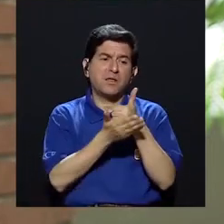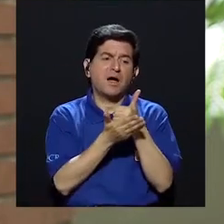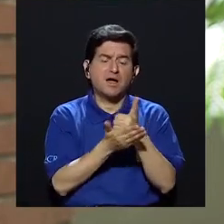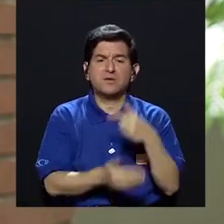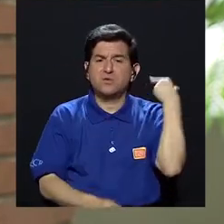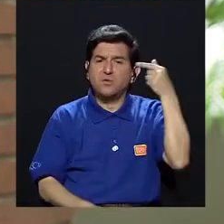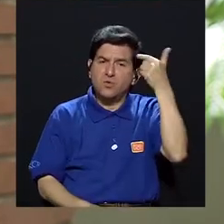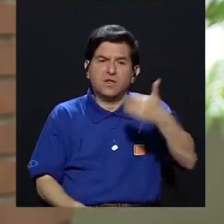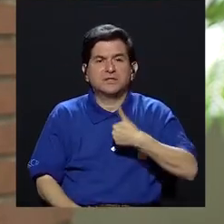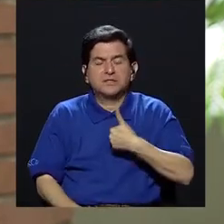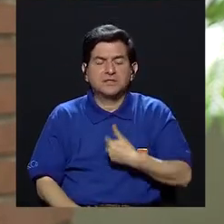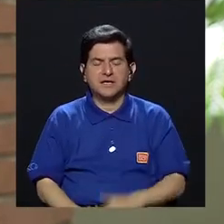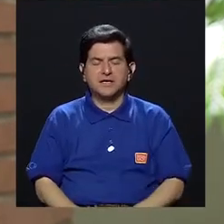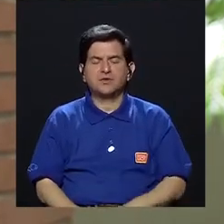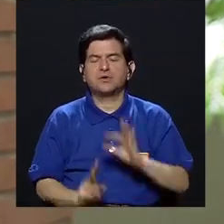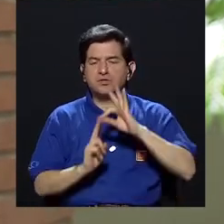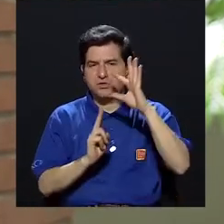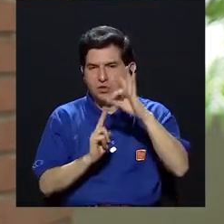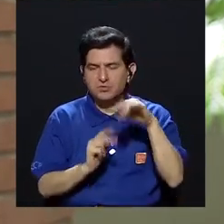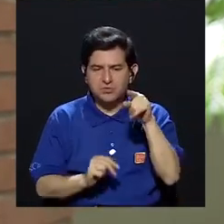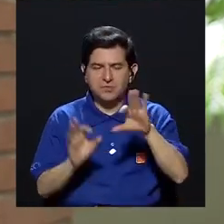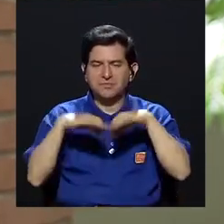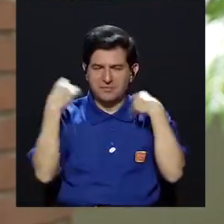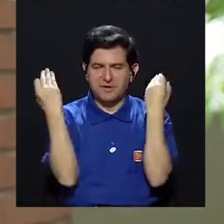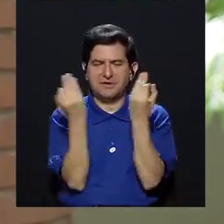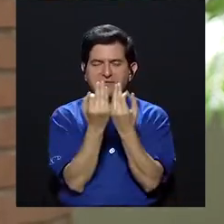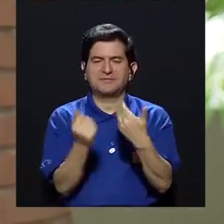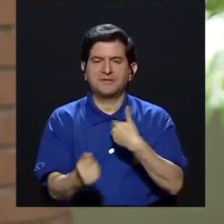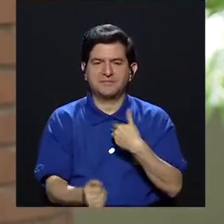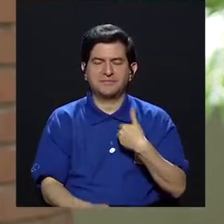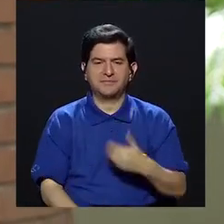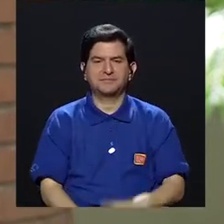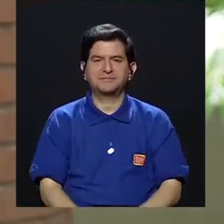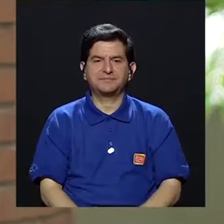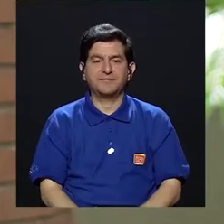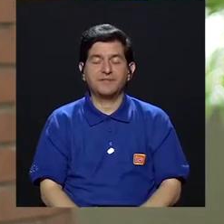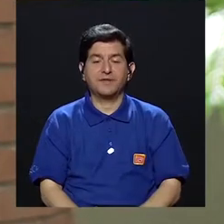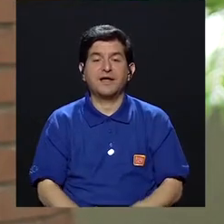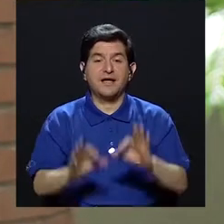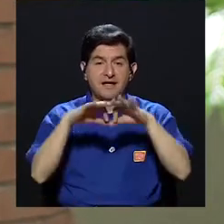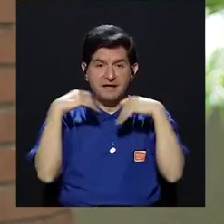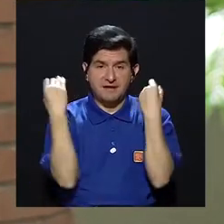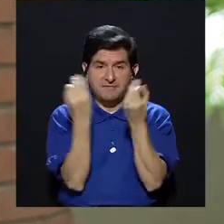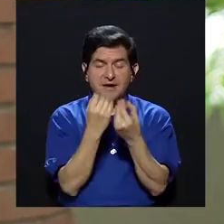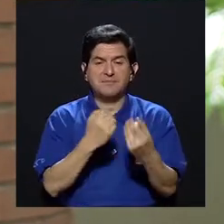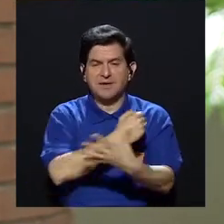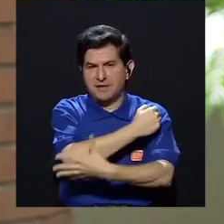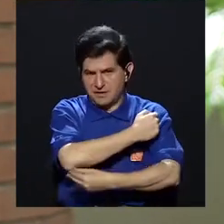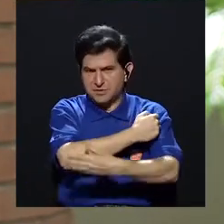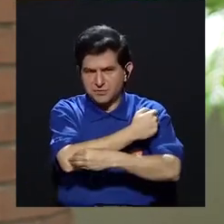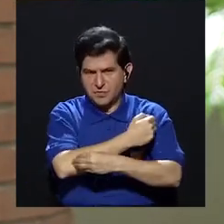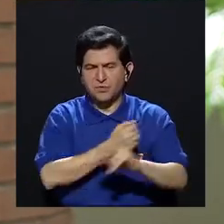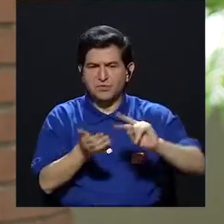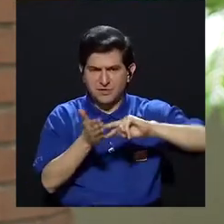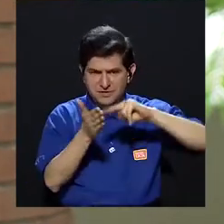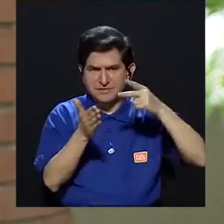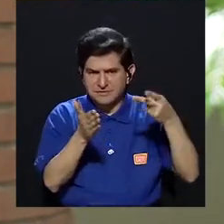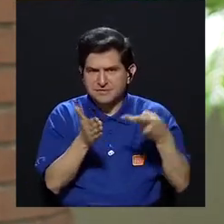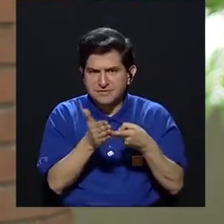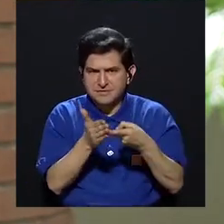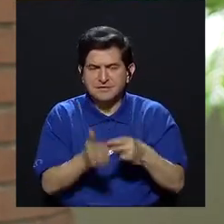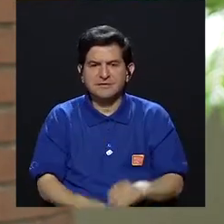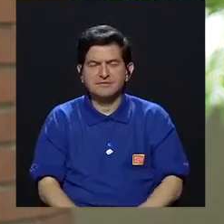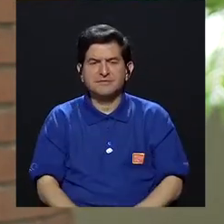Entonces también tenemos una alternativa de proyectos para estas familias. En lo que respecta a las familias de bajos ingresos, como les